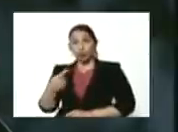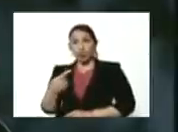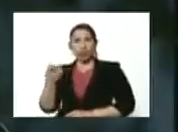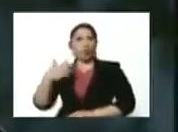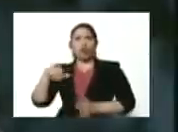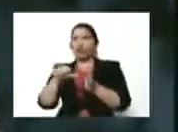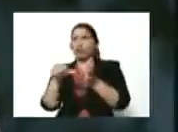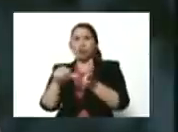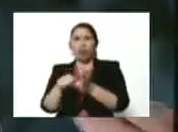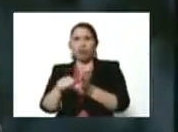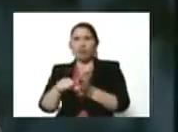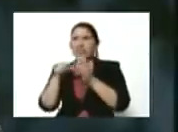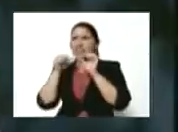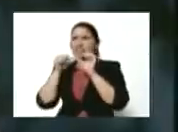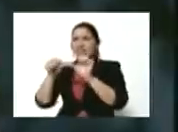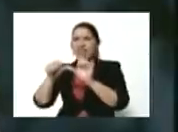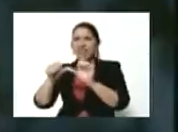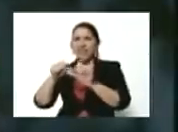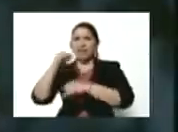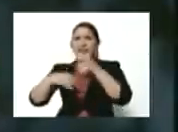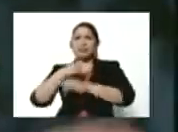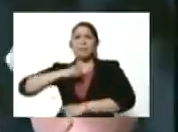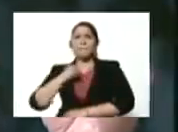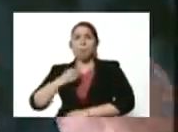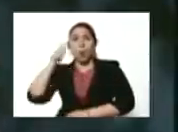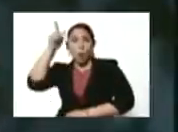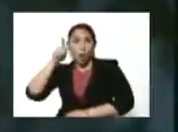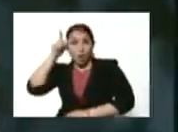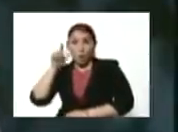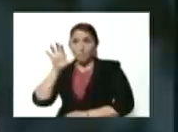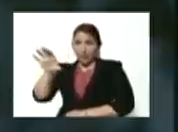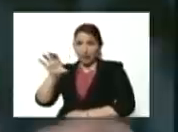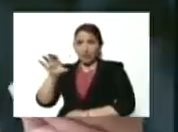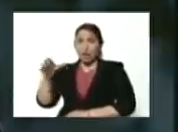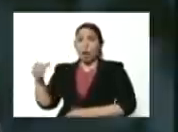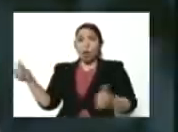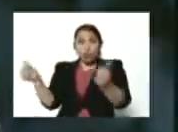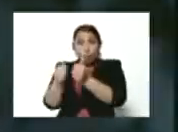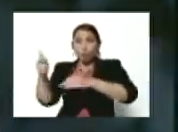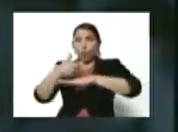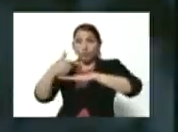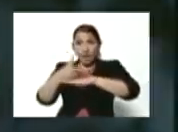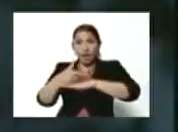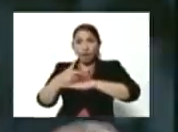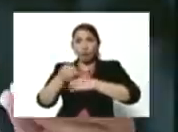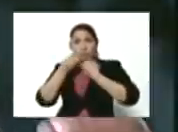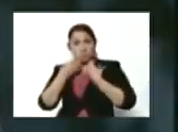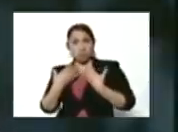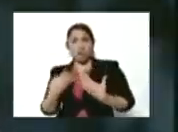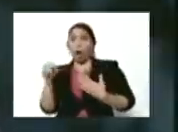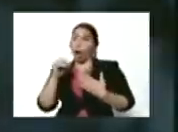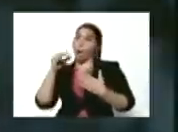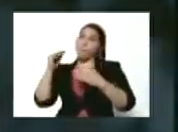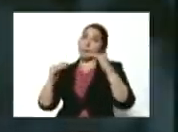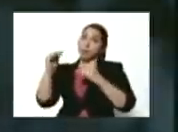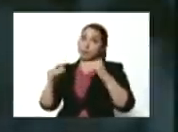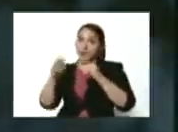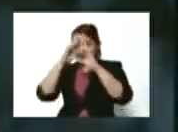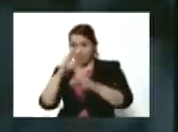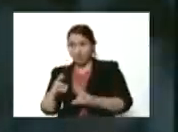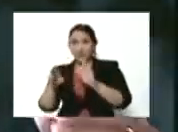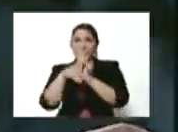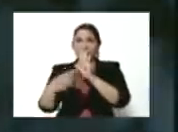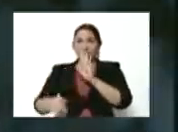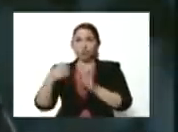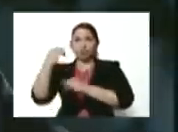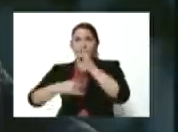queda la sede de Interpol, porque lo lógico en un país con un gobierno decente o medianamente decente o que medianamente respete el derecho